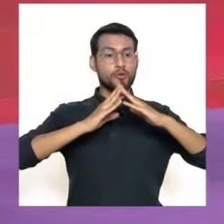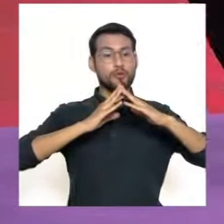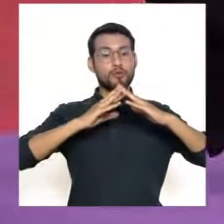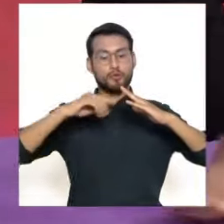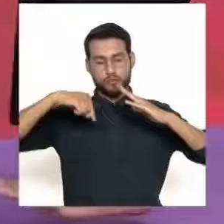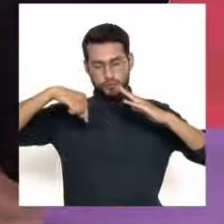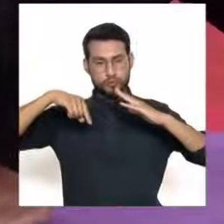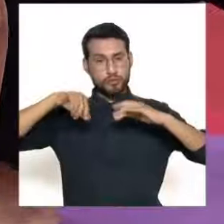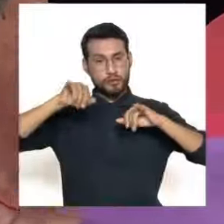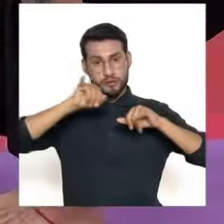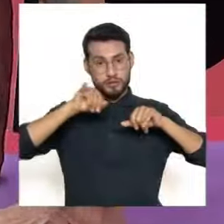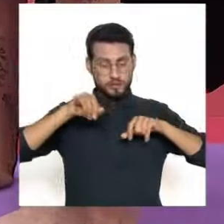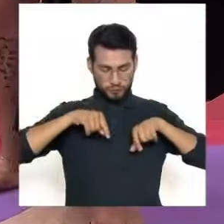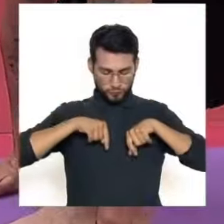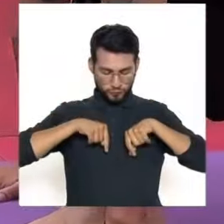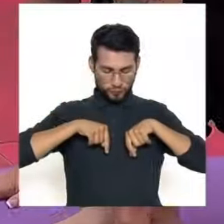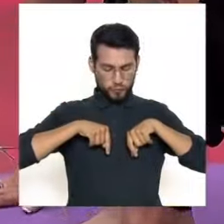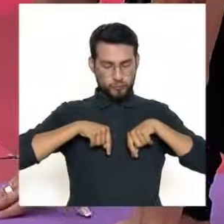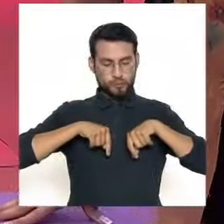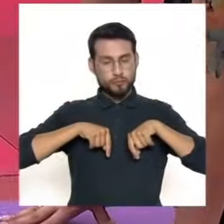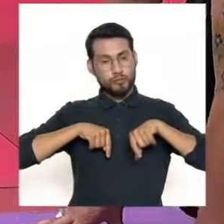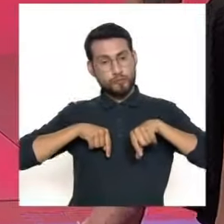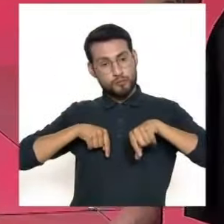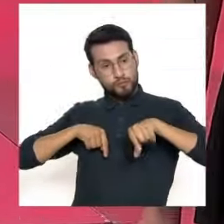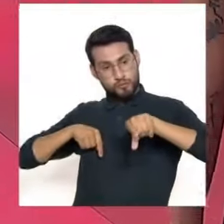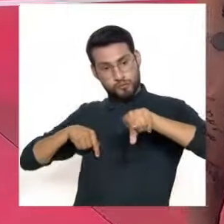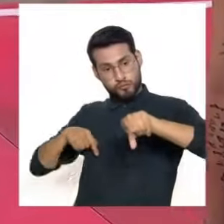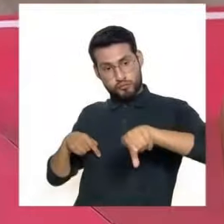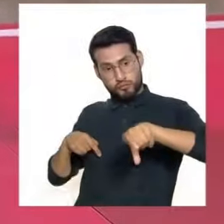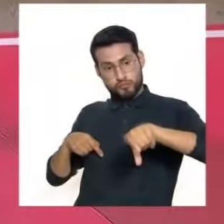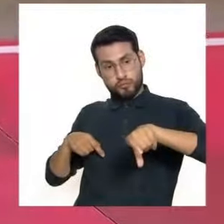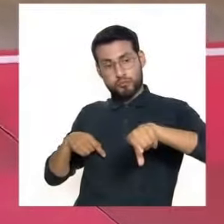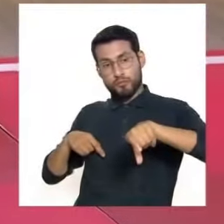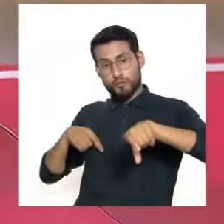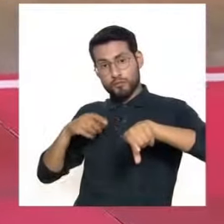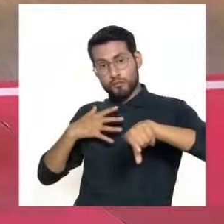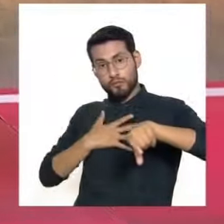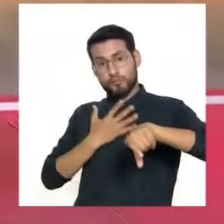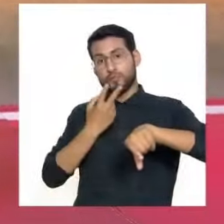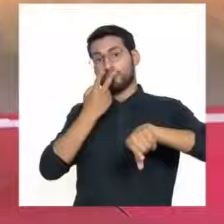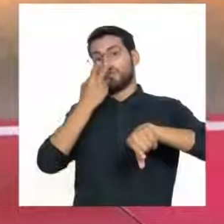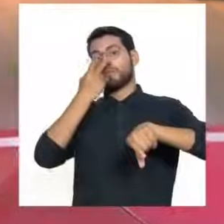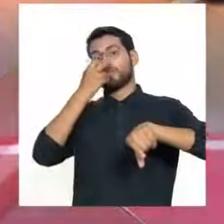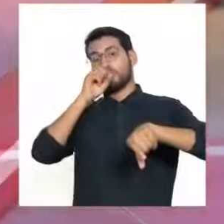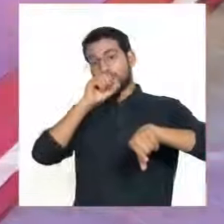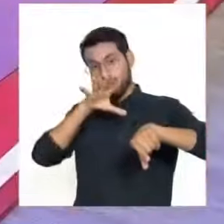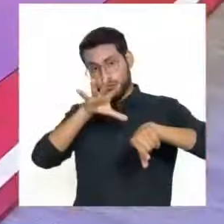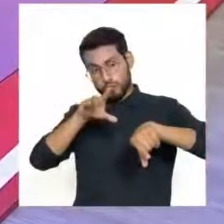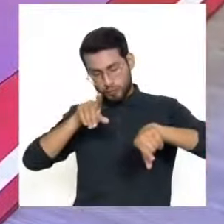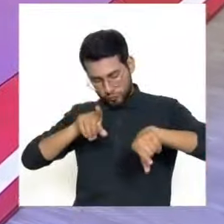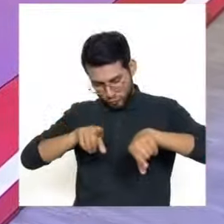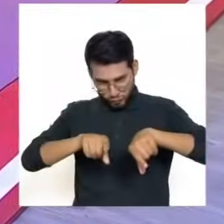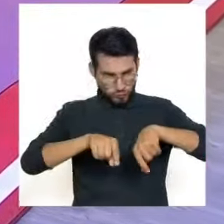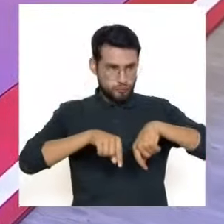adelante Un paso largo miro al frente inhalo exhalando pie derecho